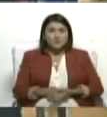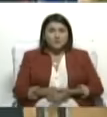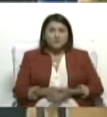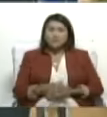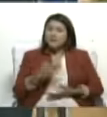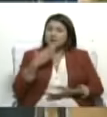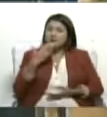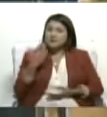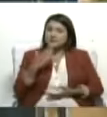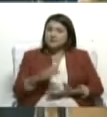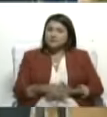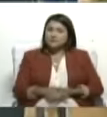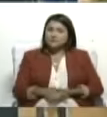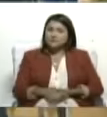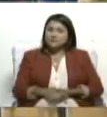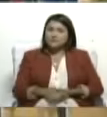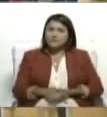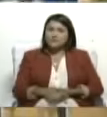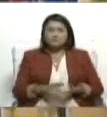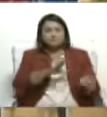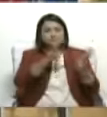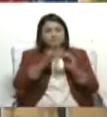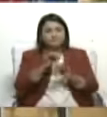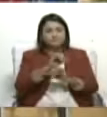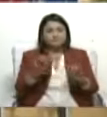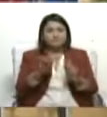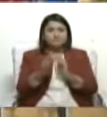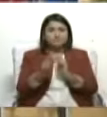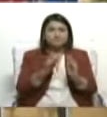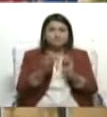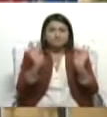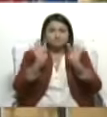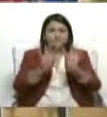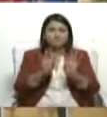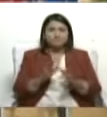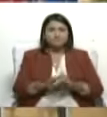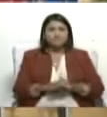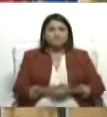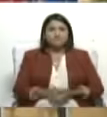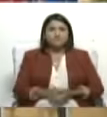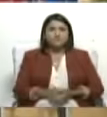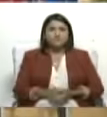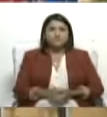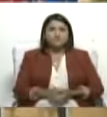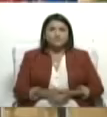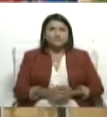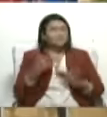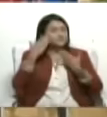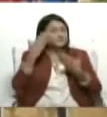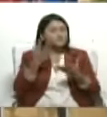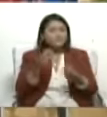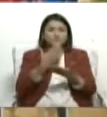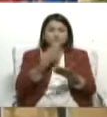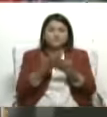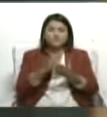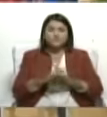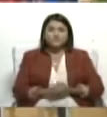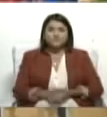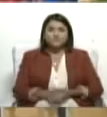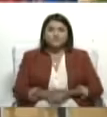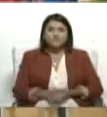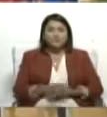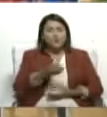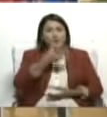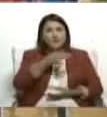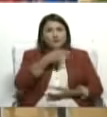Gracias. Señoras y señores, se les anuncia que ha concluido la rueda de prensa. Por su amable atención y asistencia, muchas gracias y muy buenas